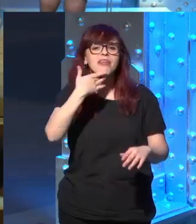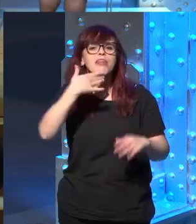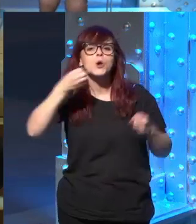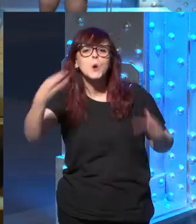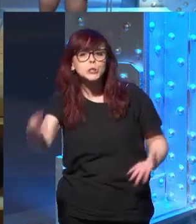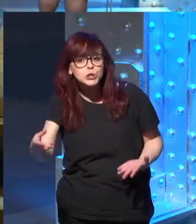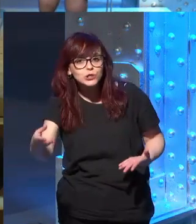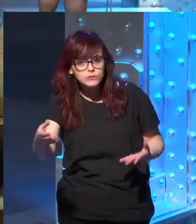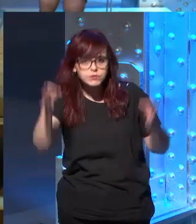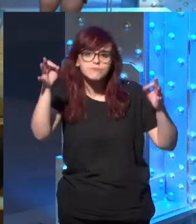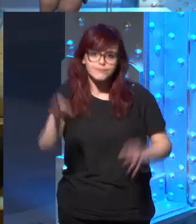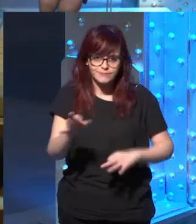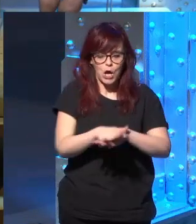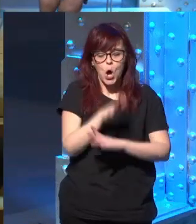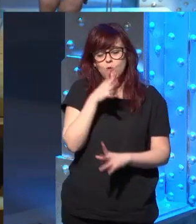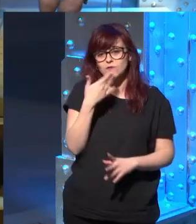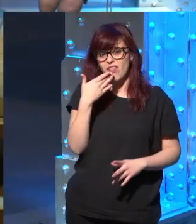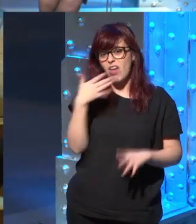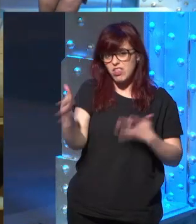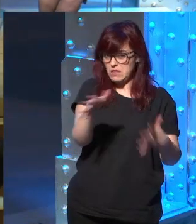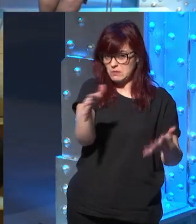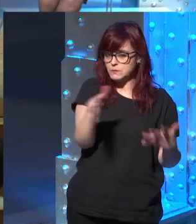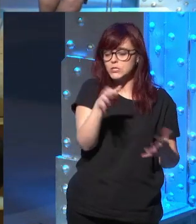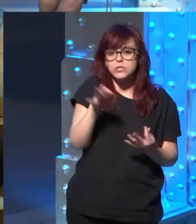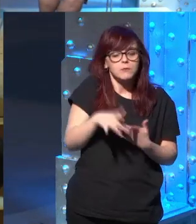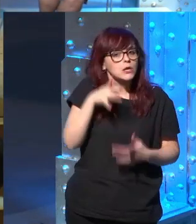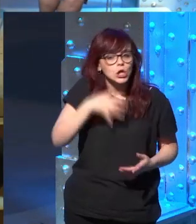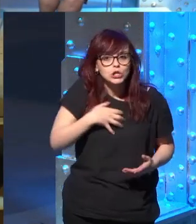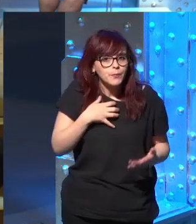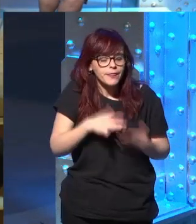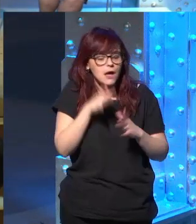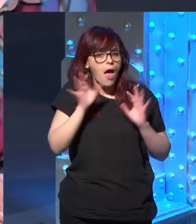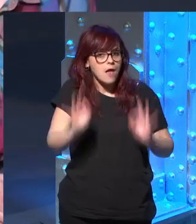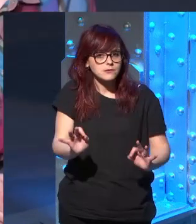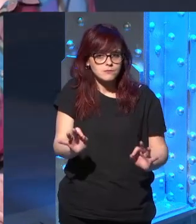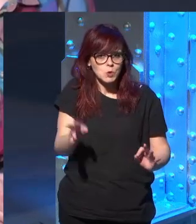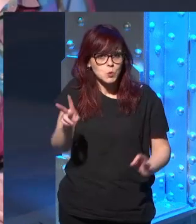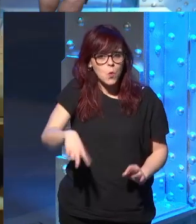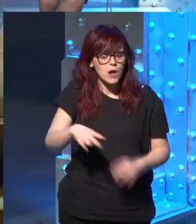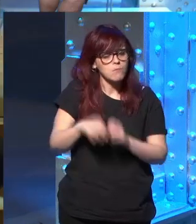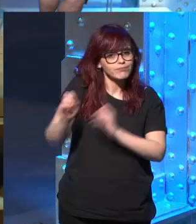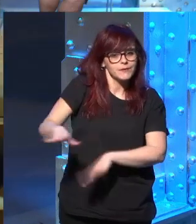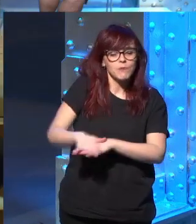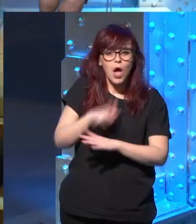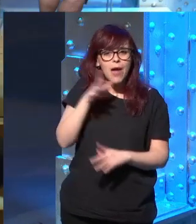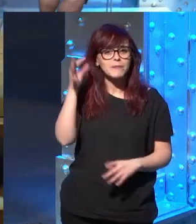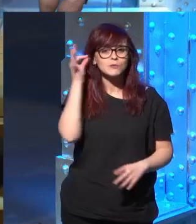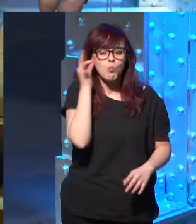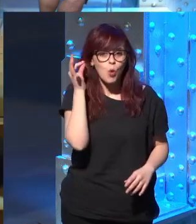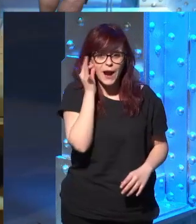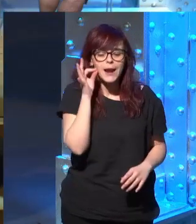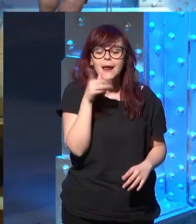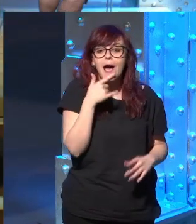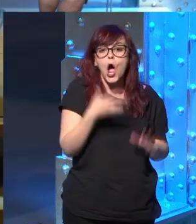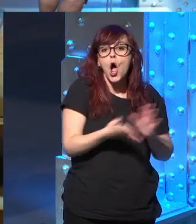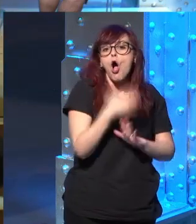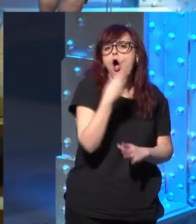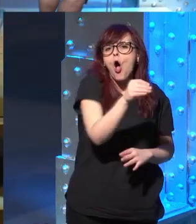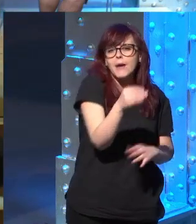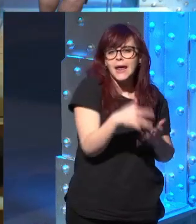más o menos por ahí. 51, creo. Por ahí, ¿no? ¿Estáis de acuerdo? No se puede dejar de ser, nunca. La cosa es que las mujeres pasamos de ser promesas